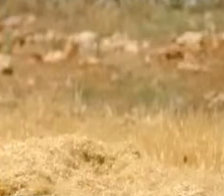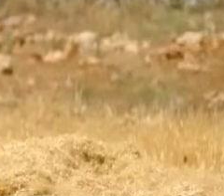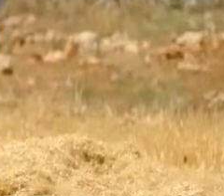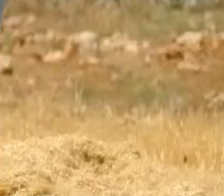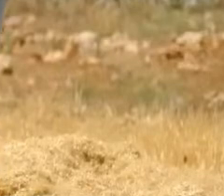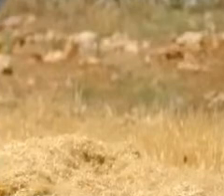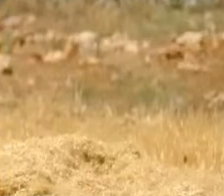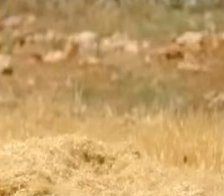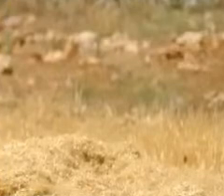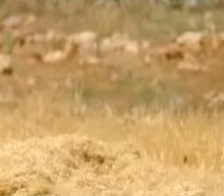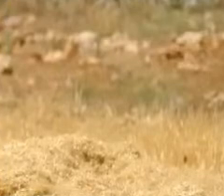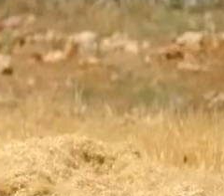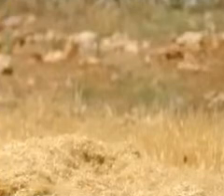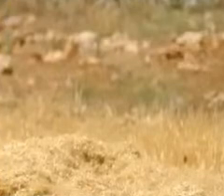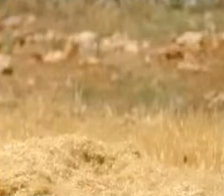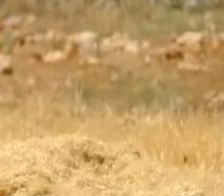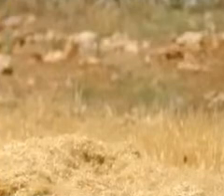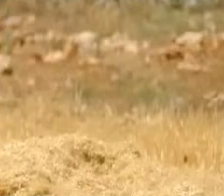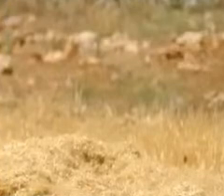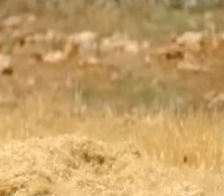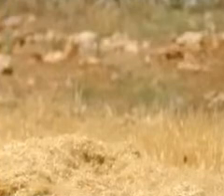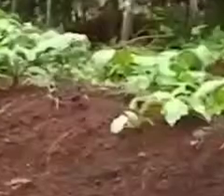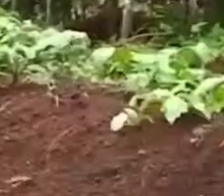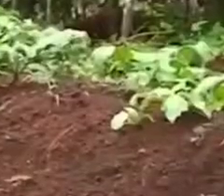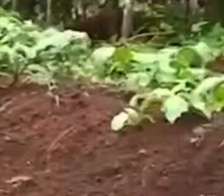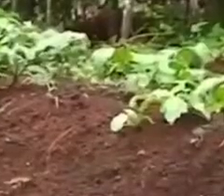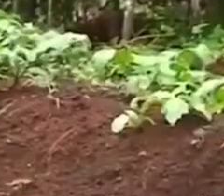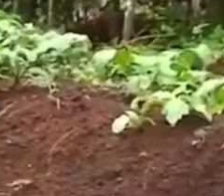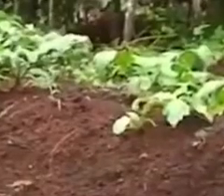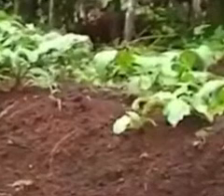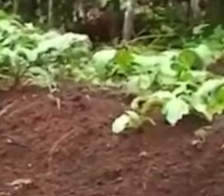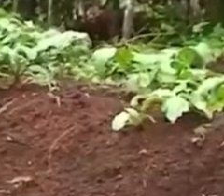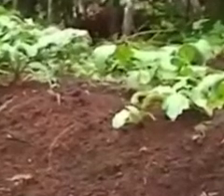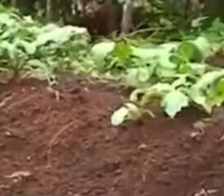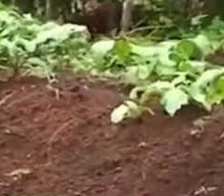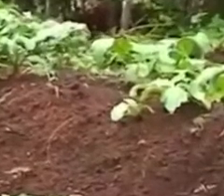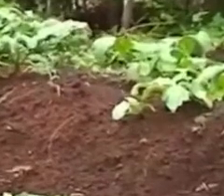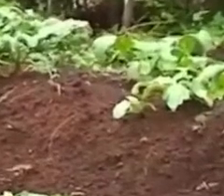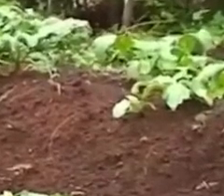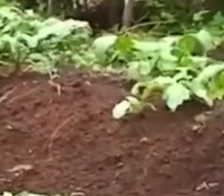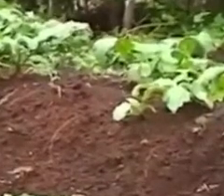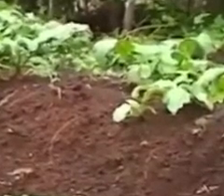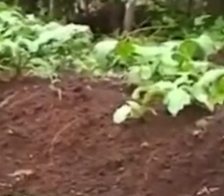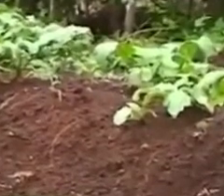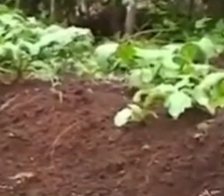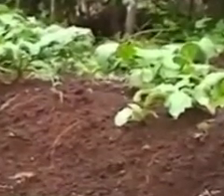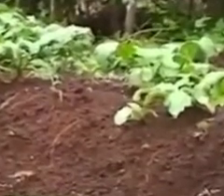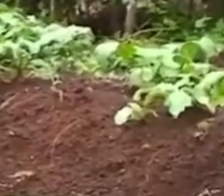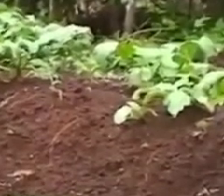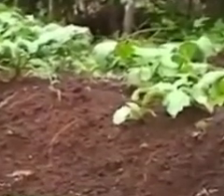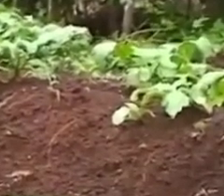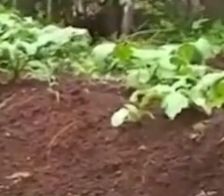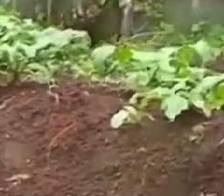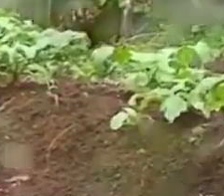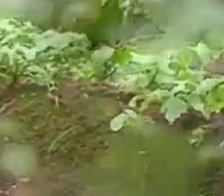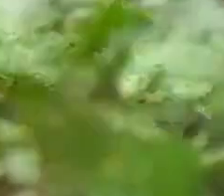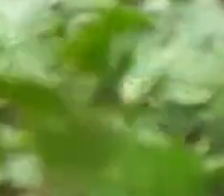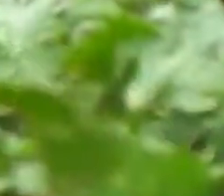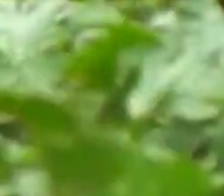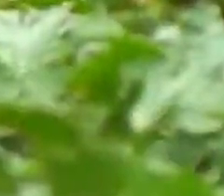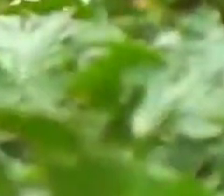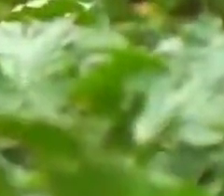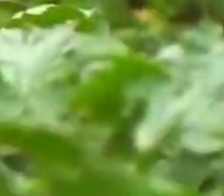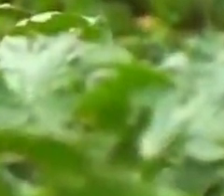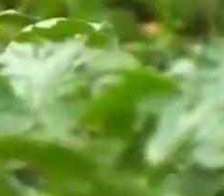agricultura familiar debe permanecer en la agenda de las políticas públicas con presupuesto y acciones concretas para